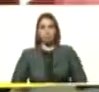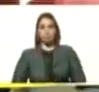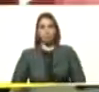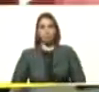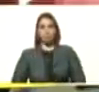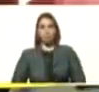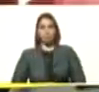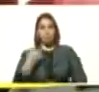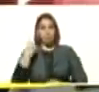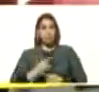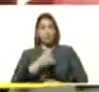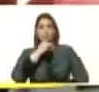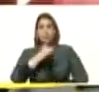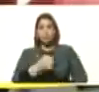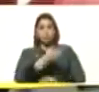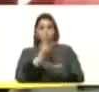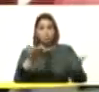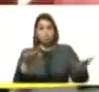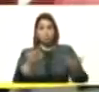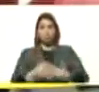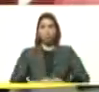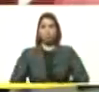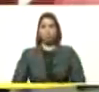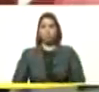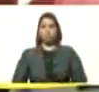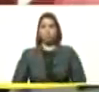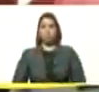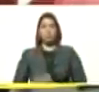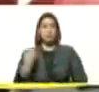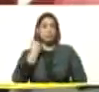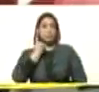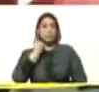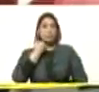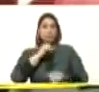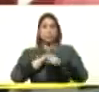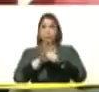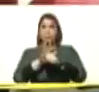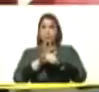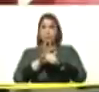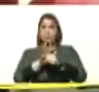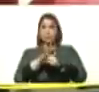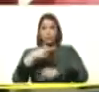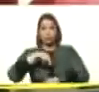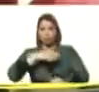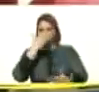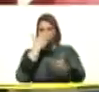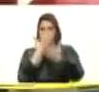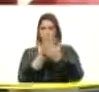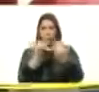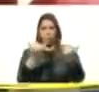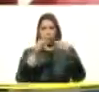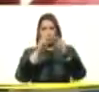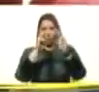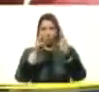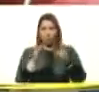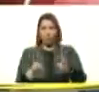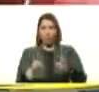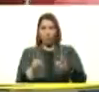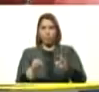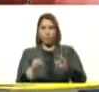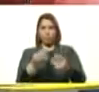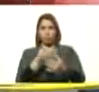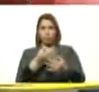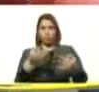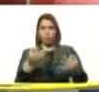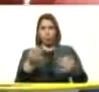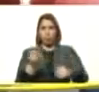debo informarles a ustedes que esta pandemia que hemos enfrentado con un método correcto